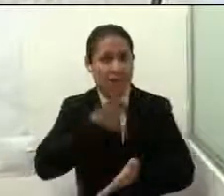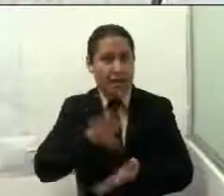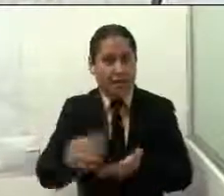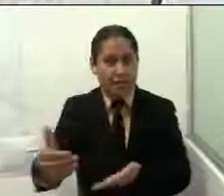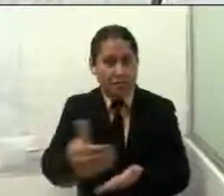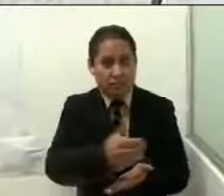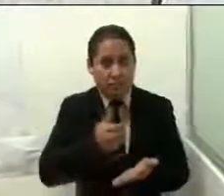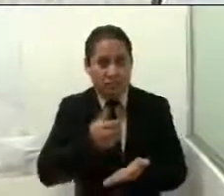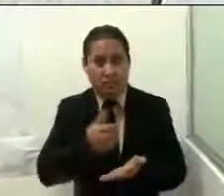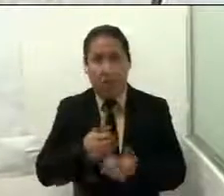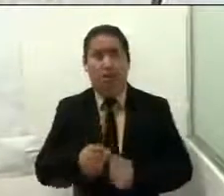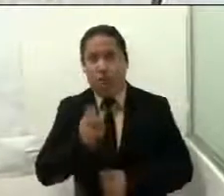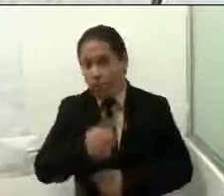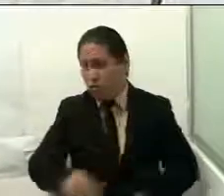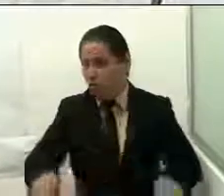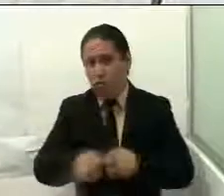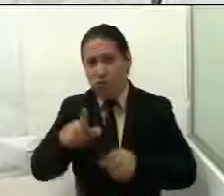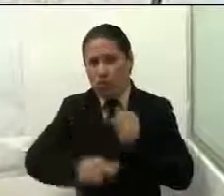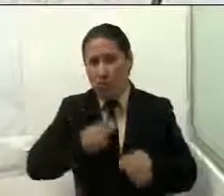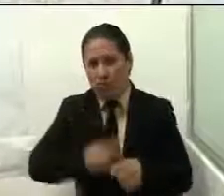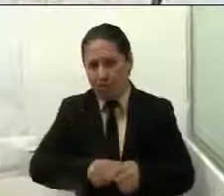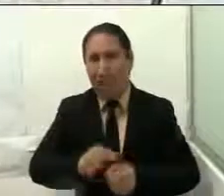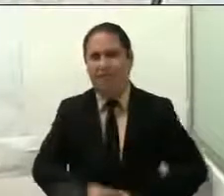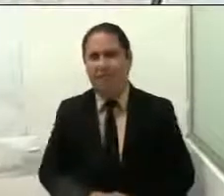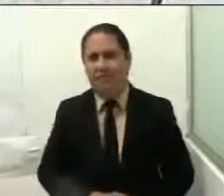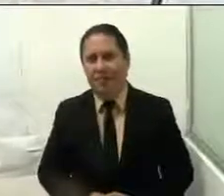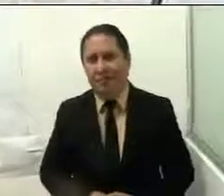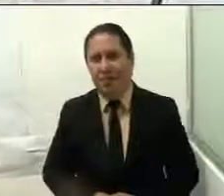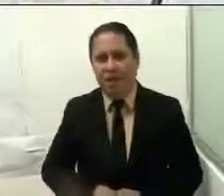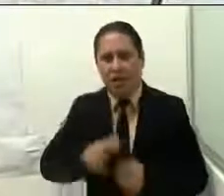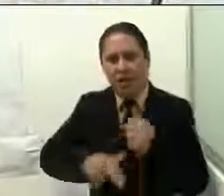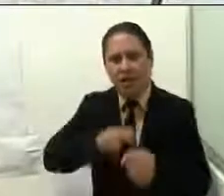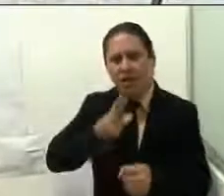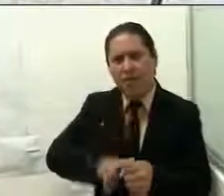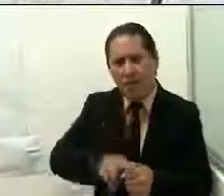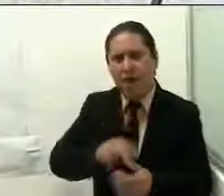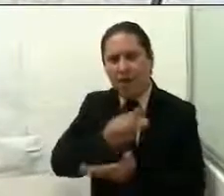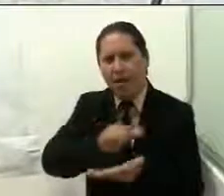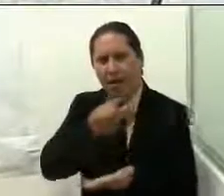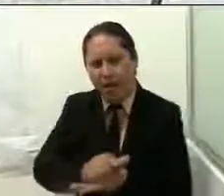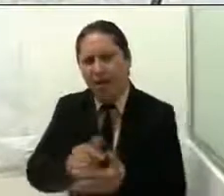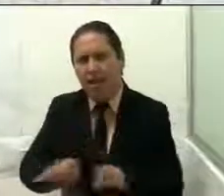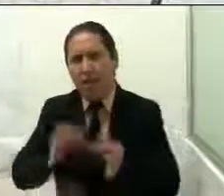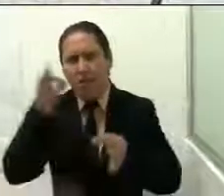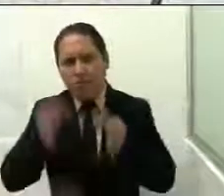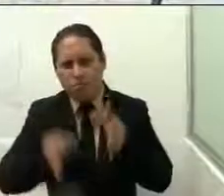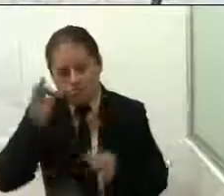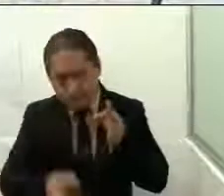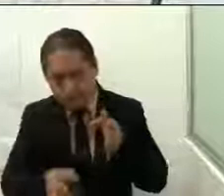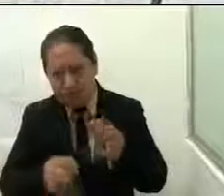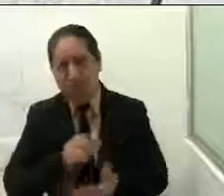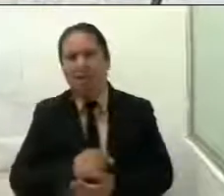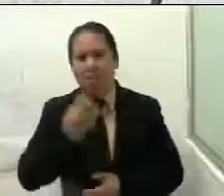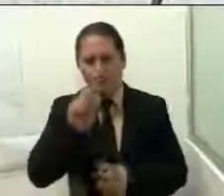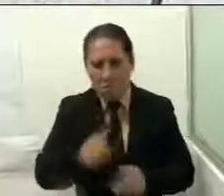bovinos en materia de normal normalización y legislación con la